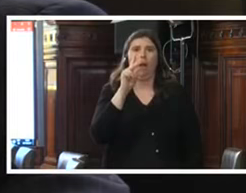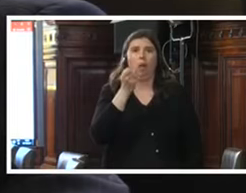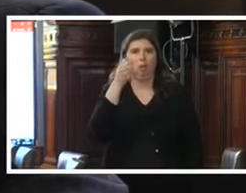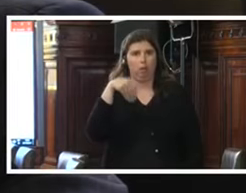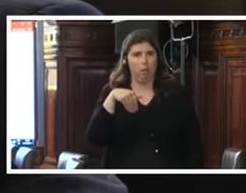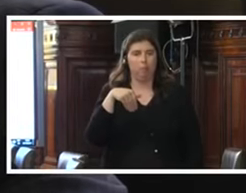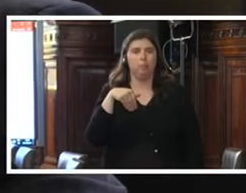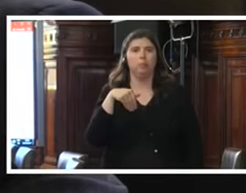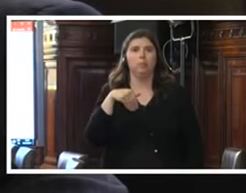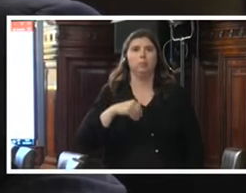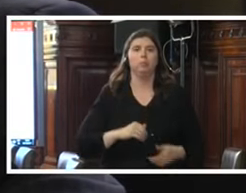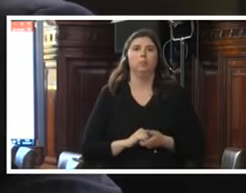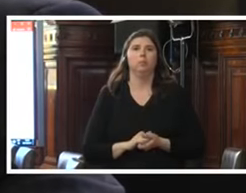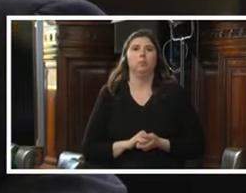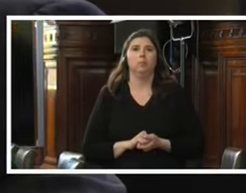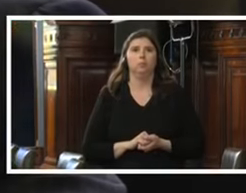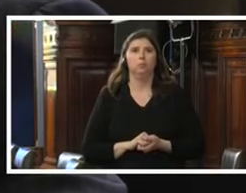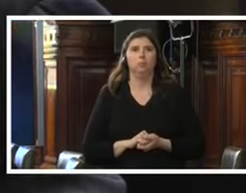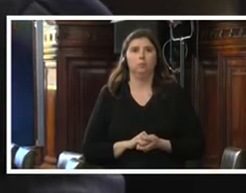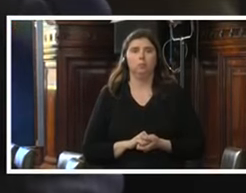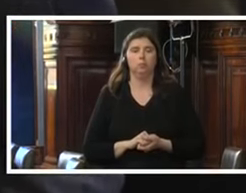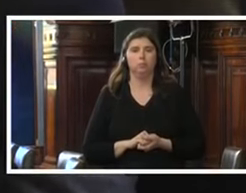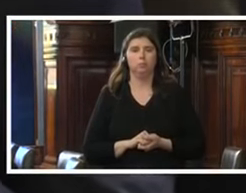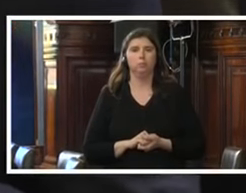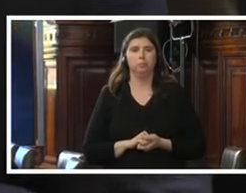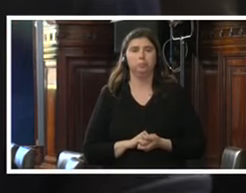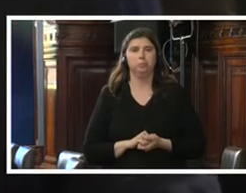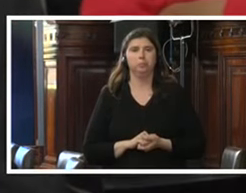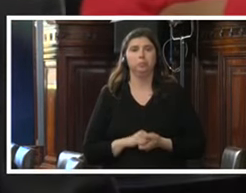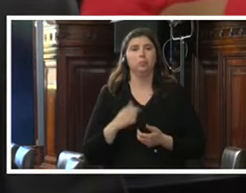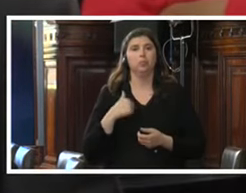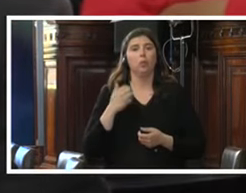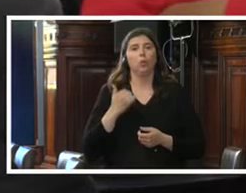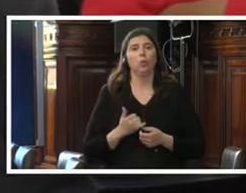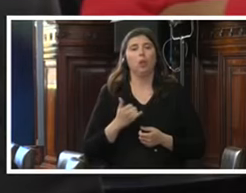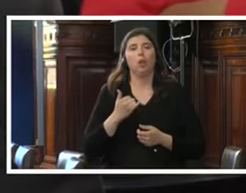gracias en la información